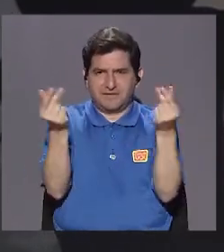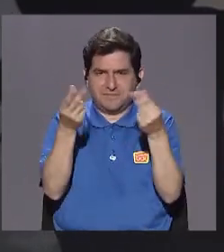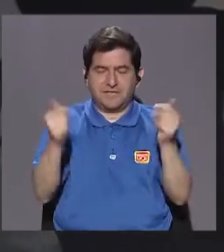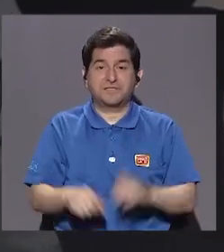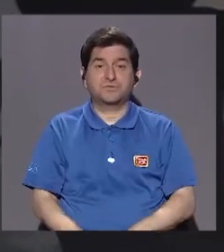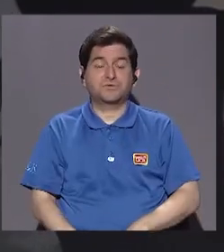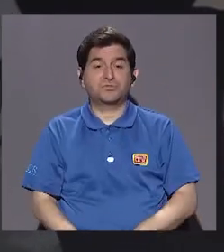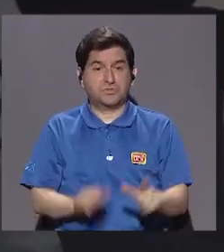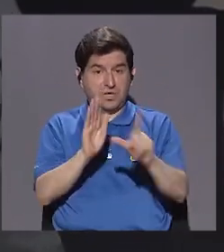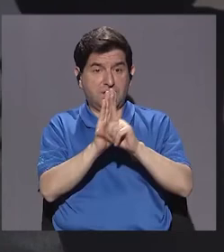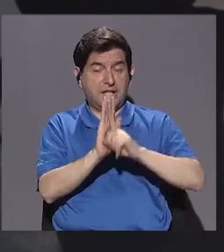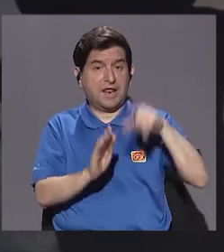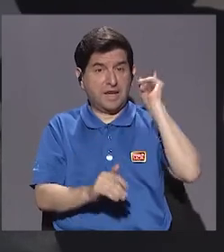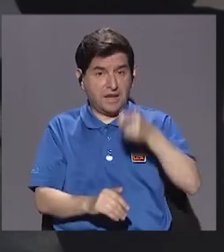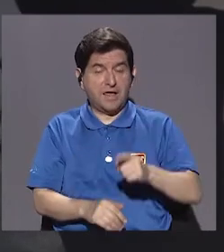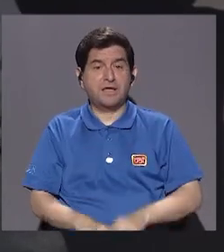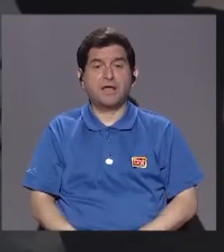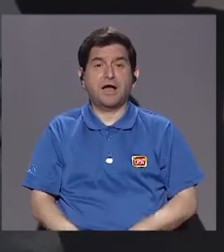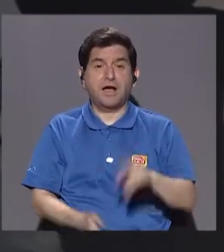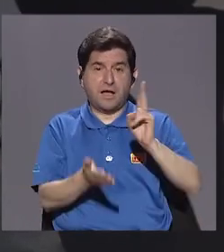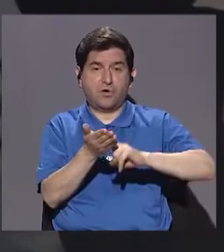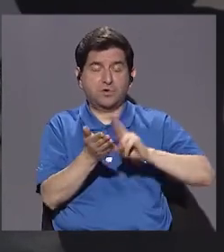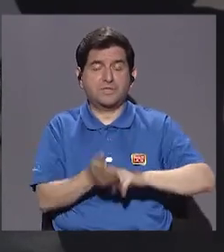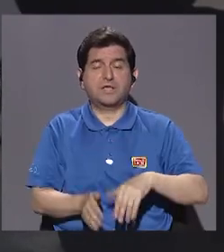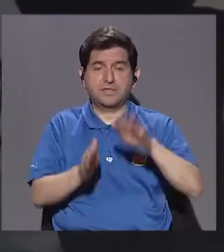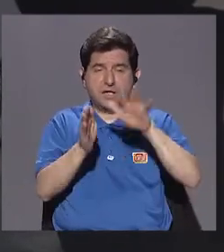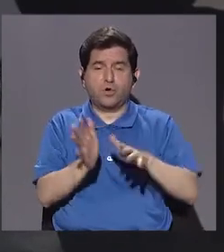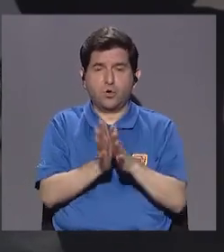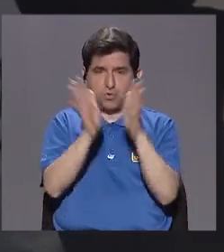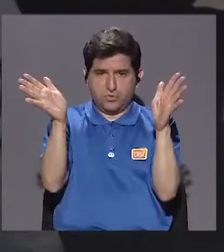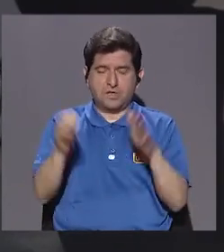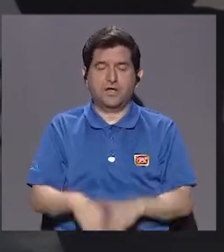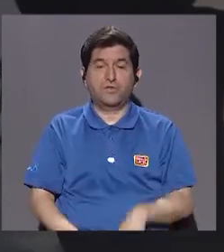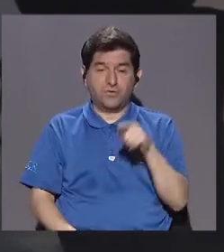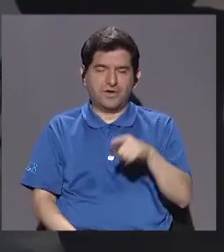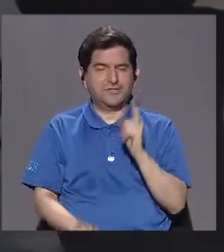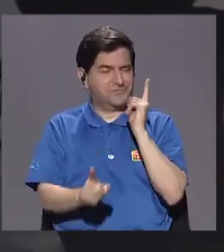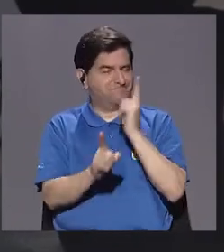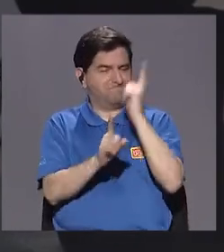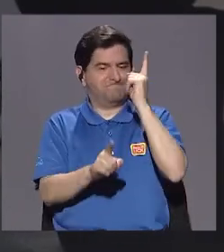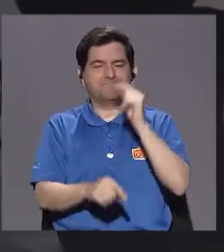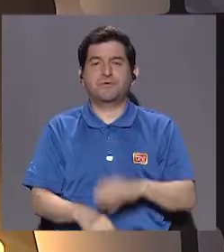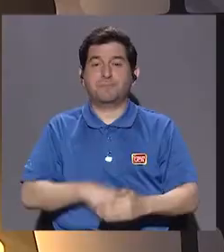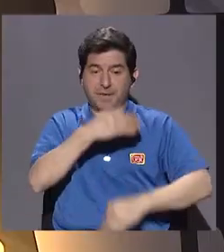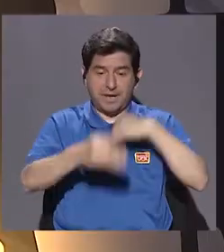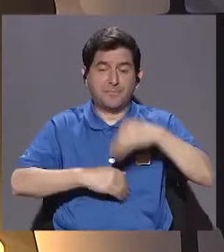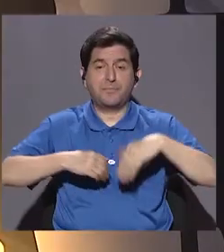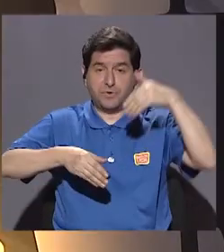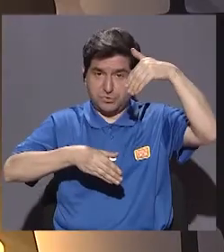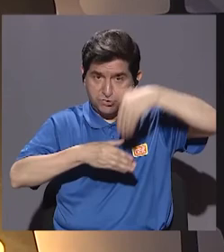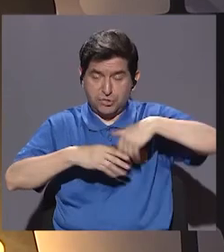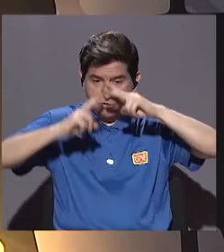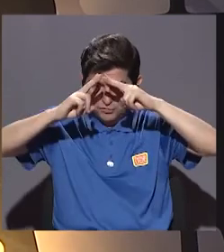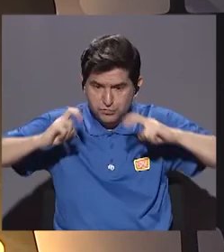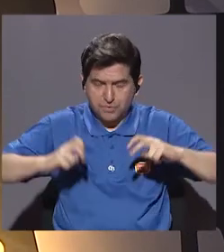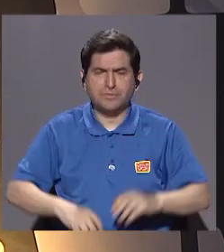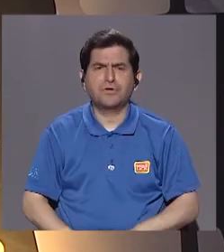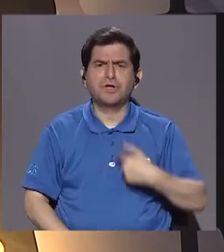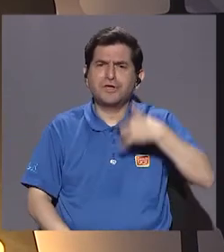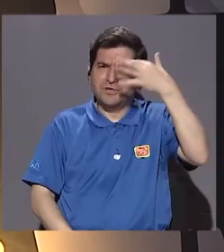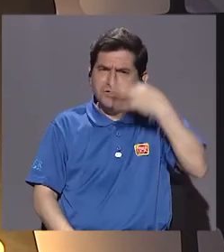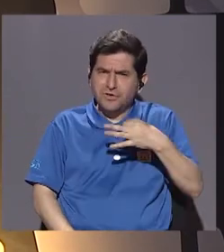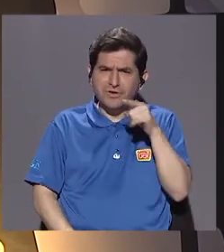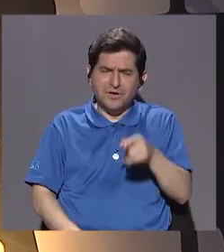legislación nos obligará a contratar un contador público al que le revisará sus procesos internos y además yo pienso que esto va